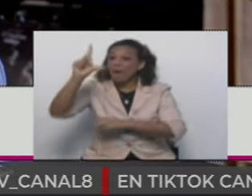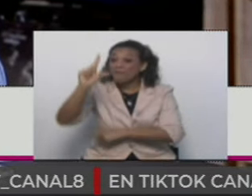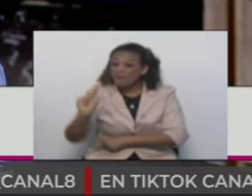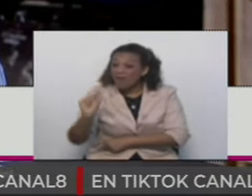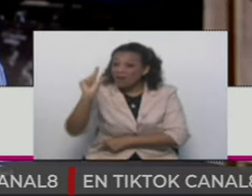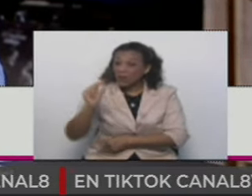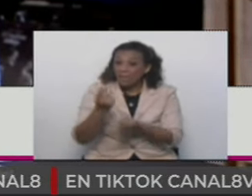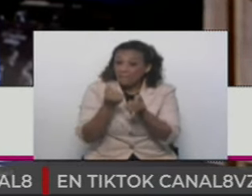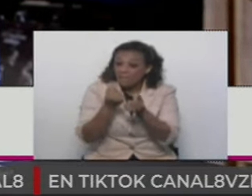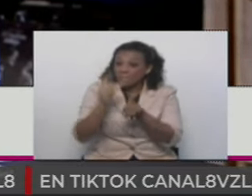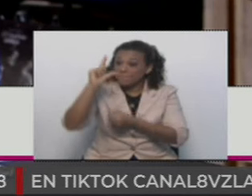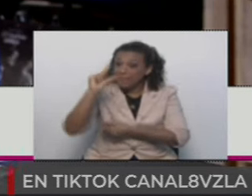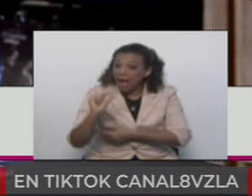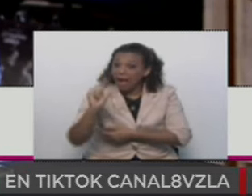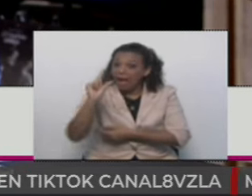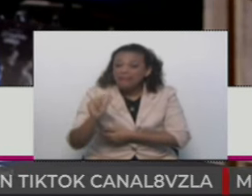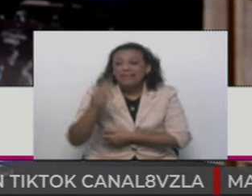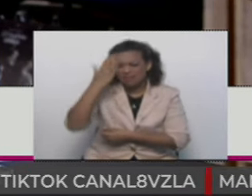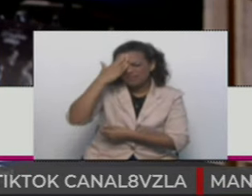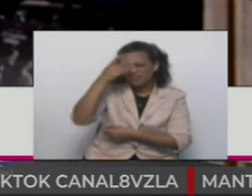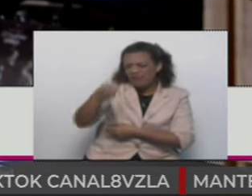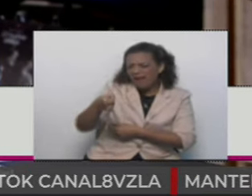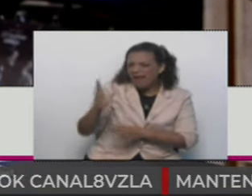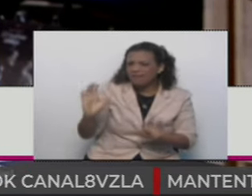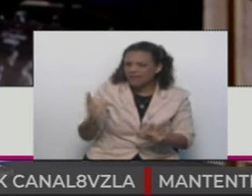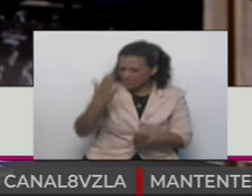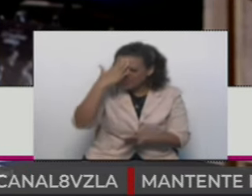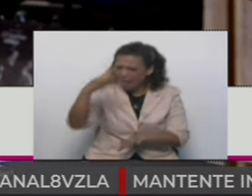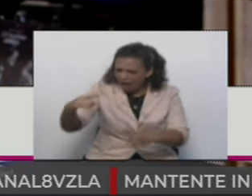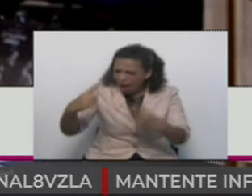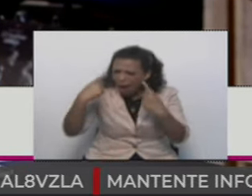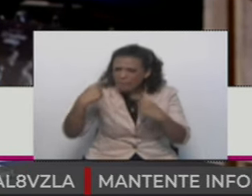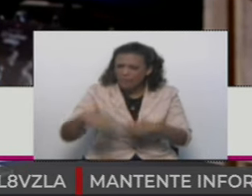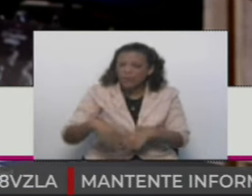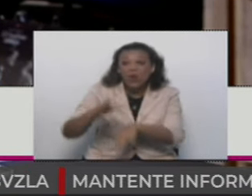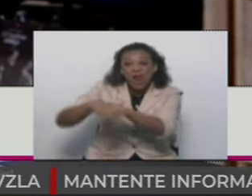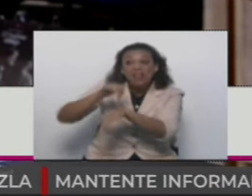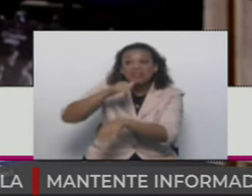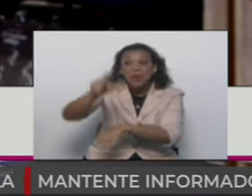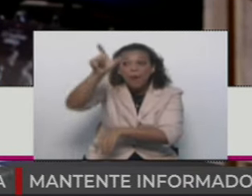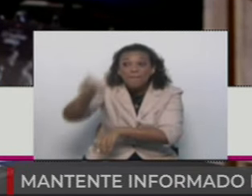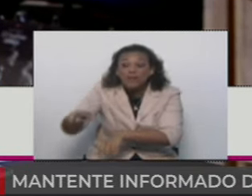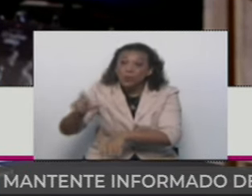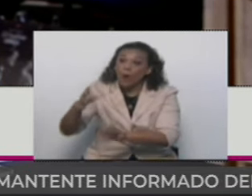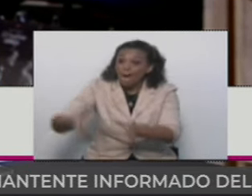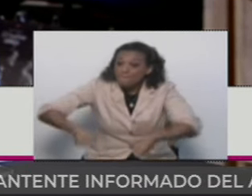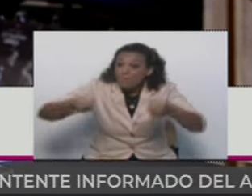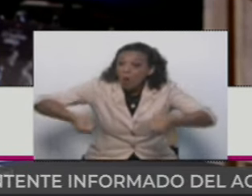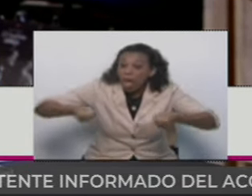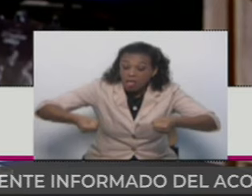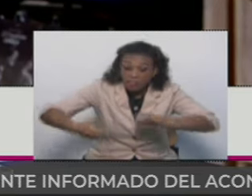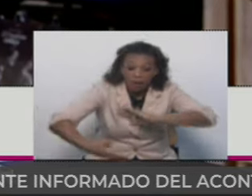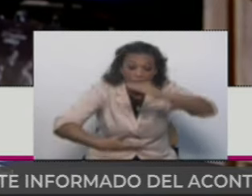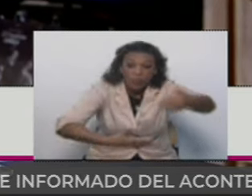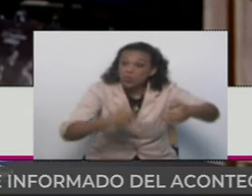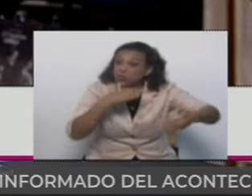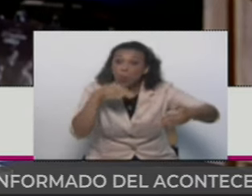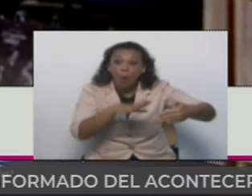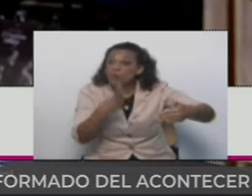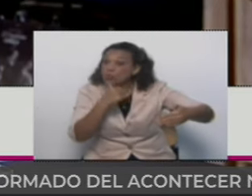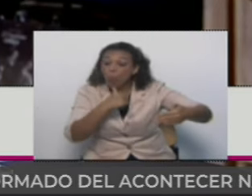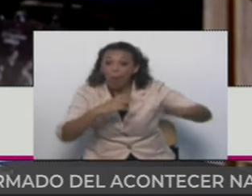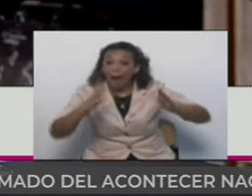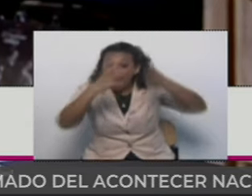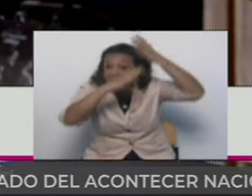Y así fue. Él sabe. Porque le dijo a una persona, cómprame unas maletas, no tengo aquí, en la embajada no